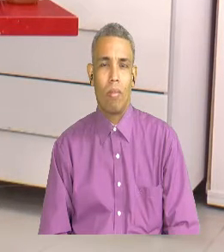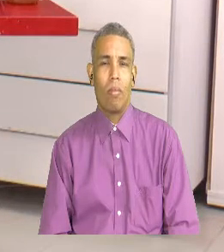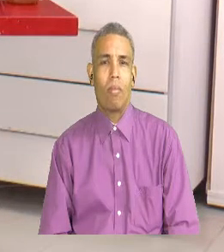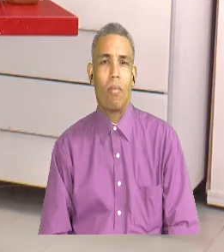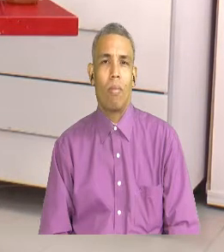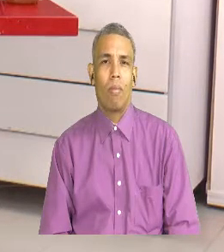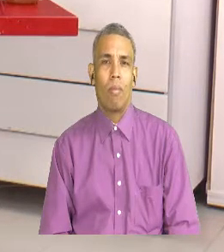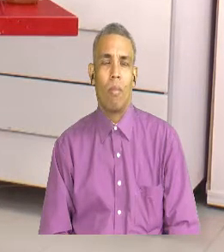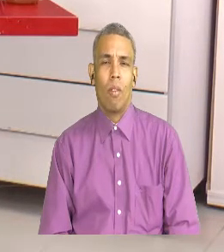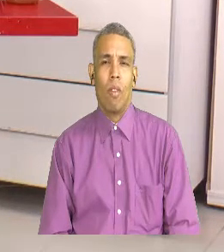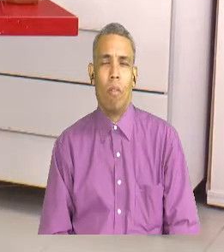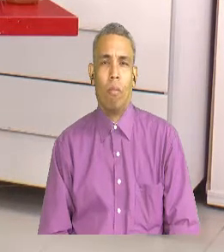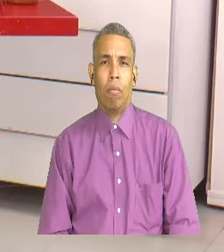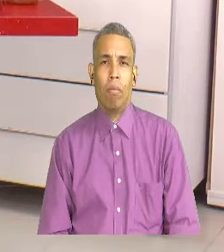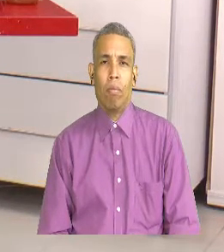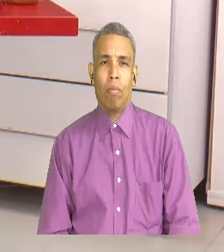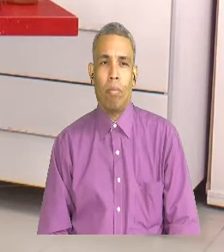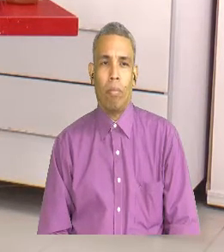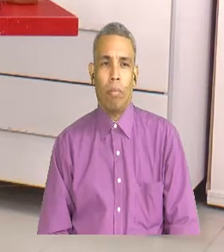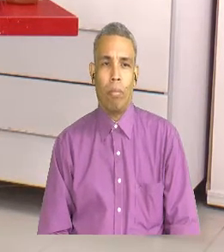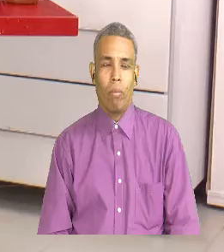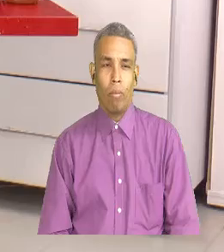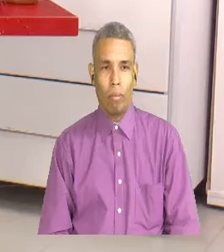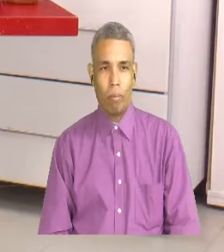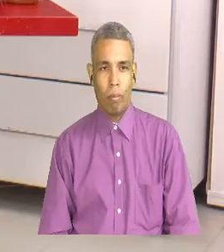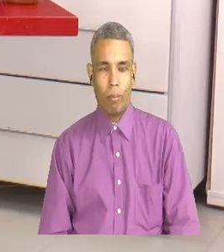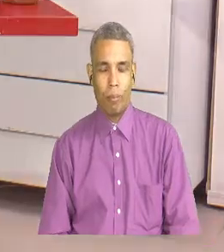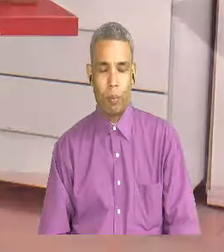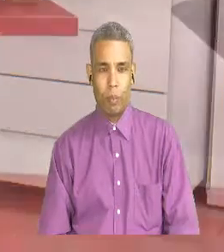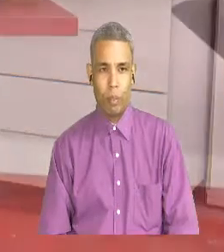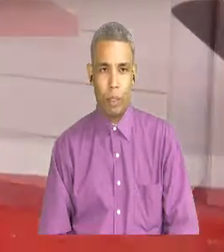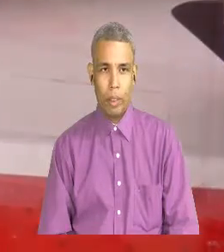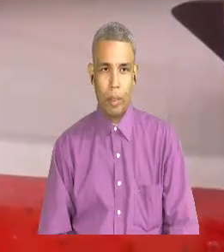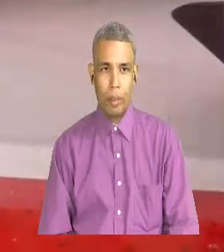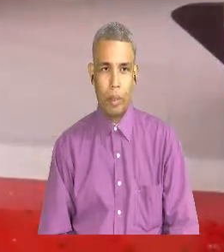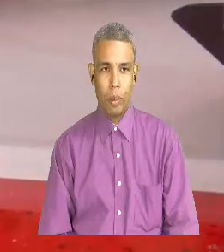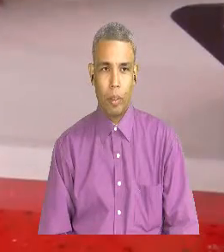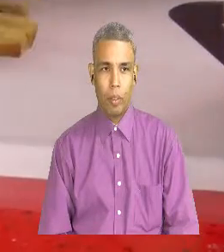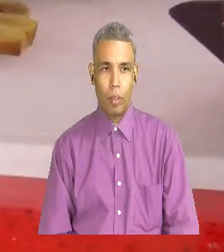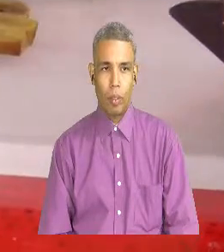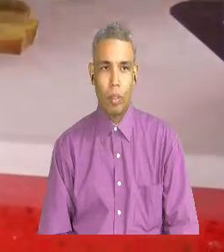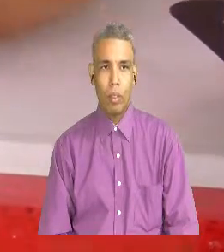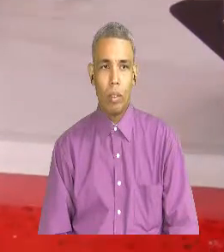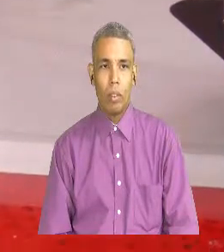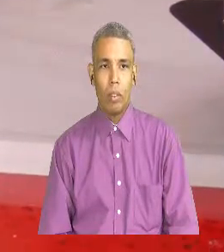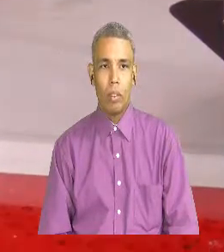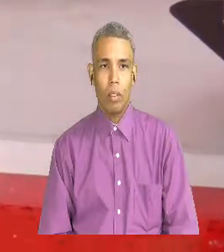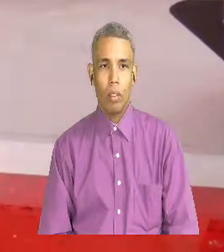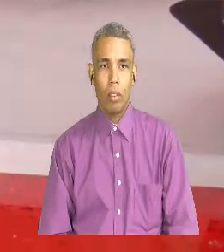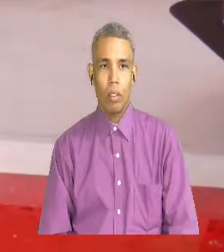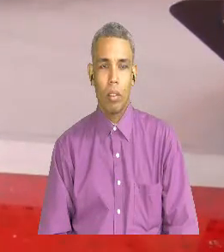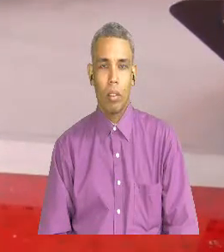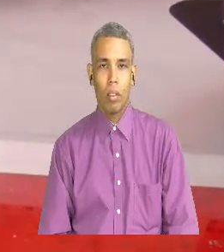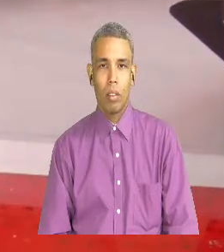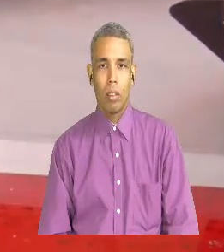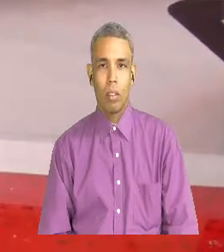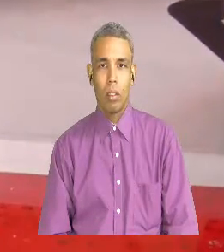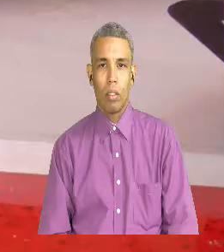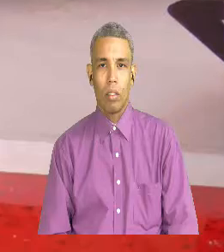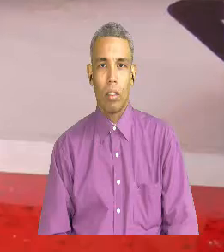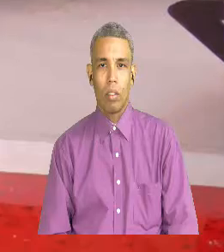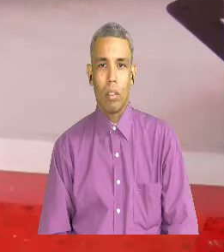que se vean en la salsa. Los calabacines, que es una verdura que se consigue en